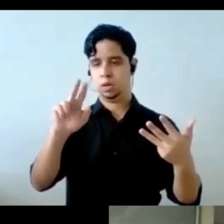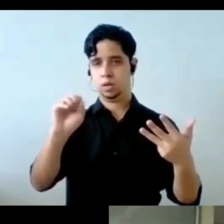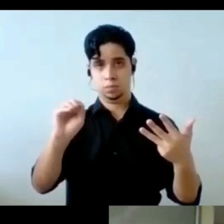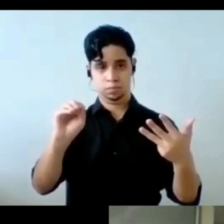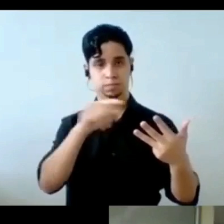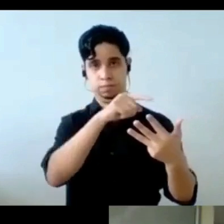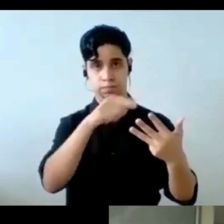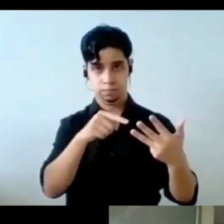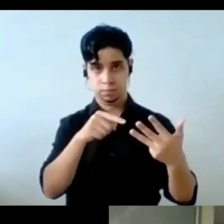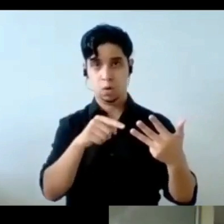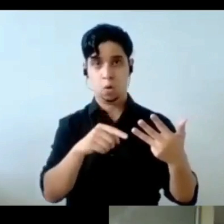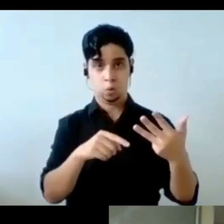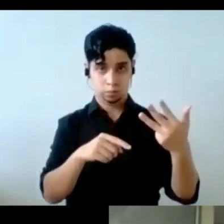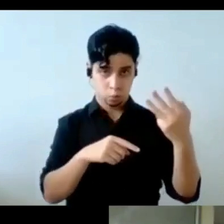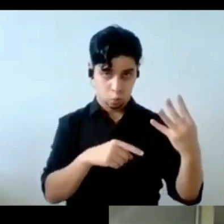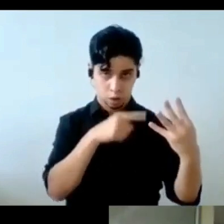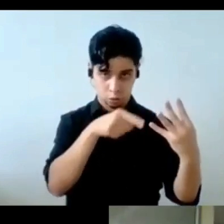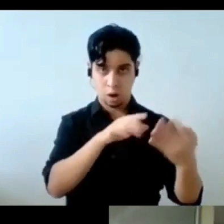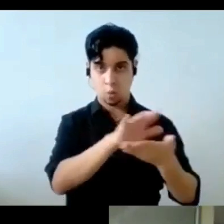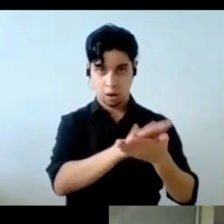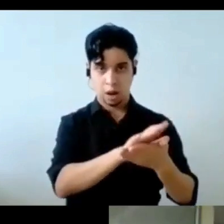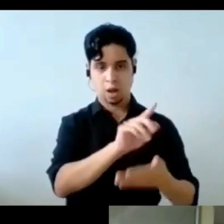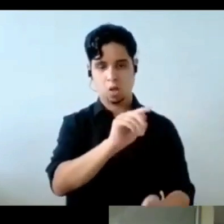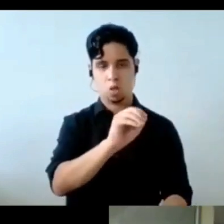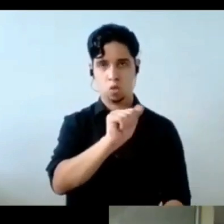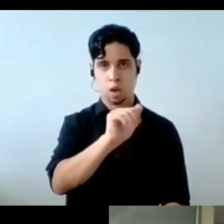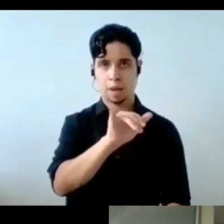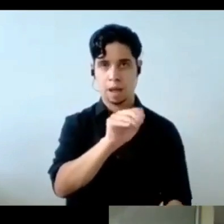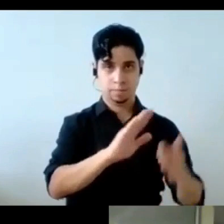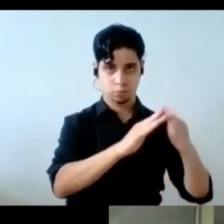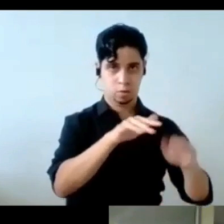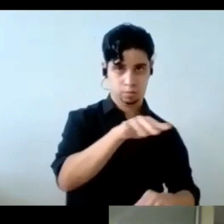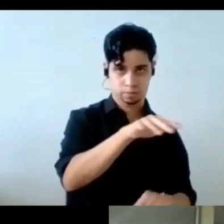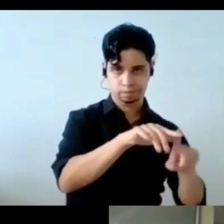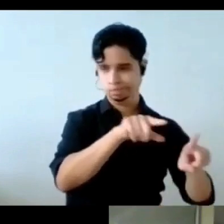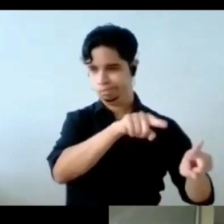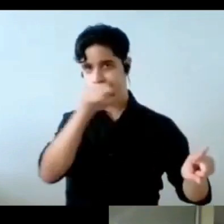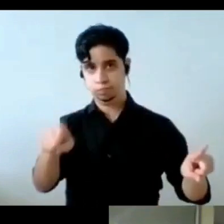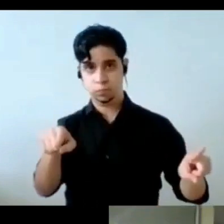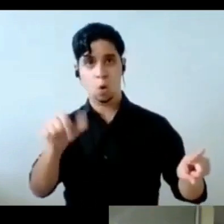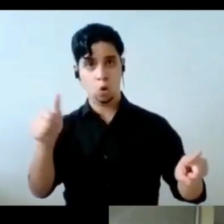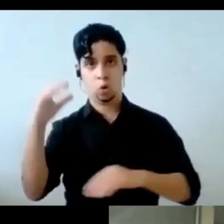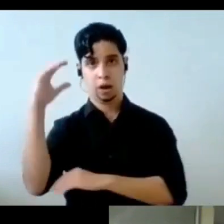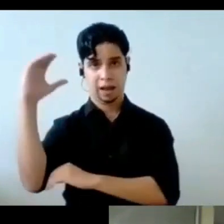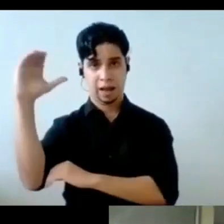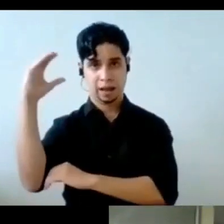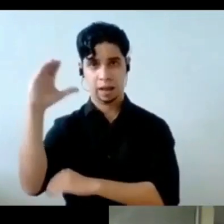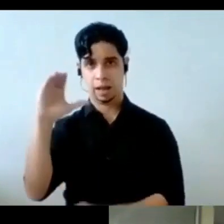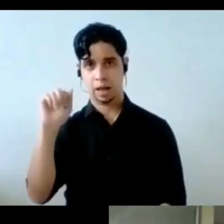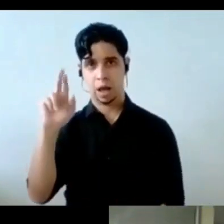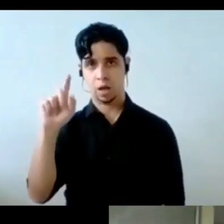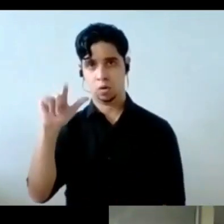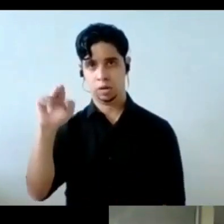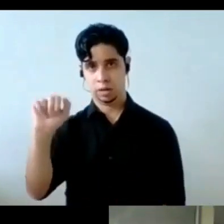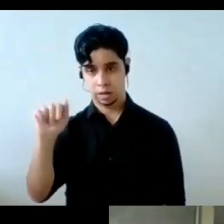Esas son las cuatro que son en Toa Baja. El otro municipio que tengo bastante claro es el municipio de Carolina, que ahí pueden